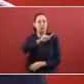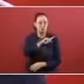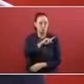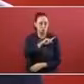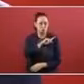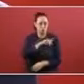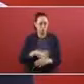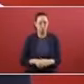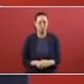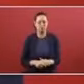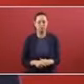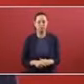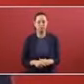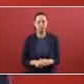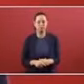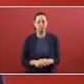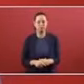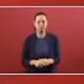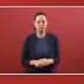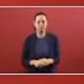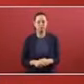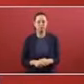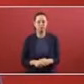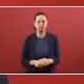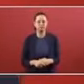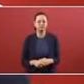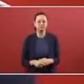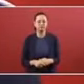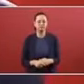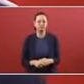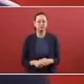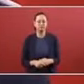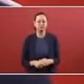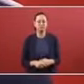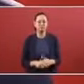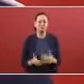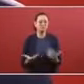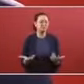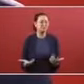Y se hablaba, por ejemplo, hubo mucha simulación,